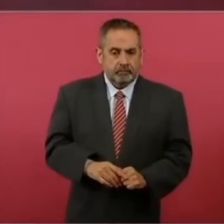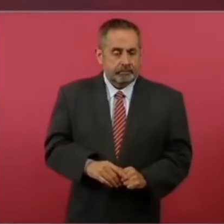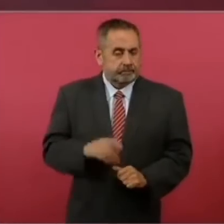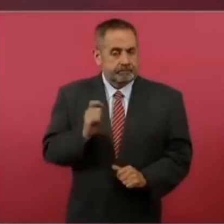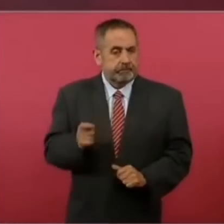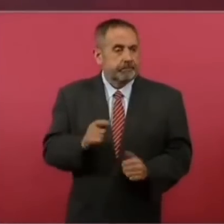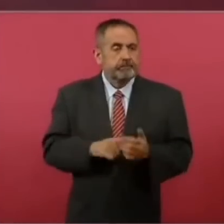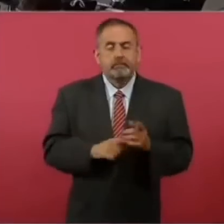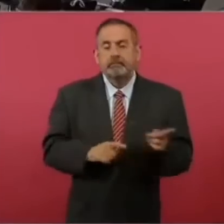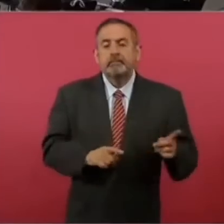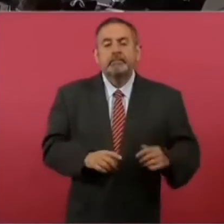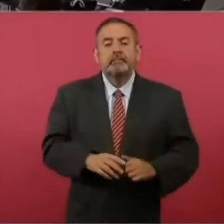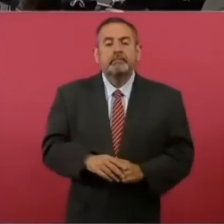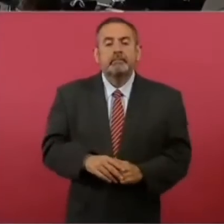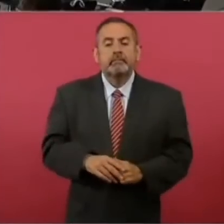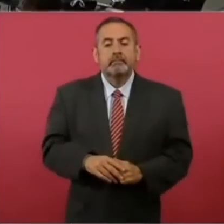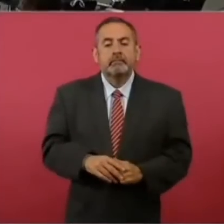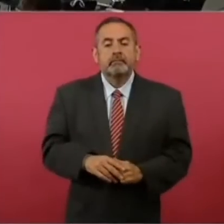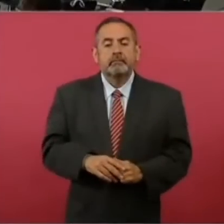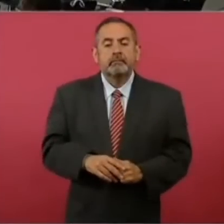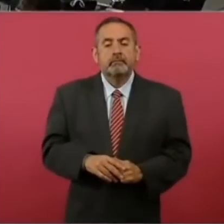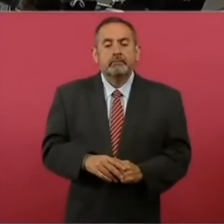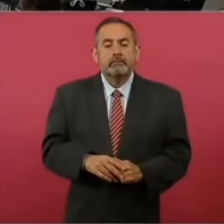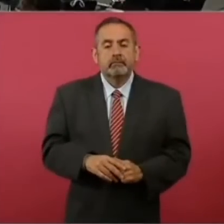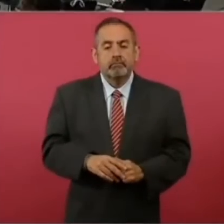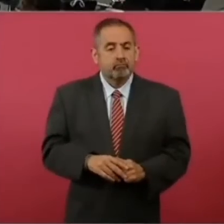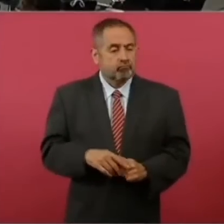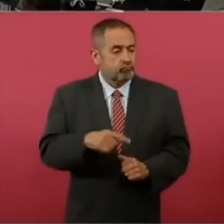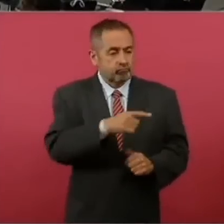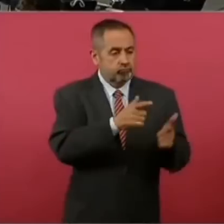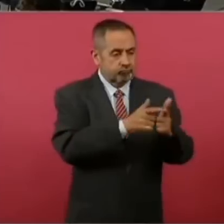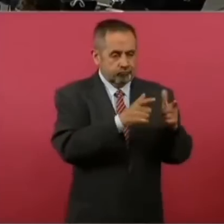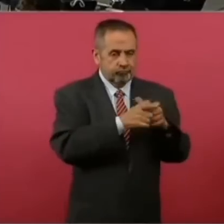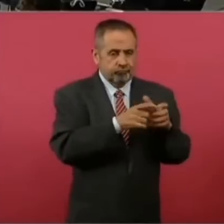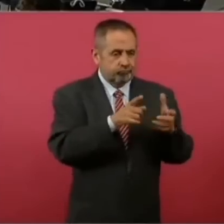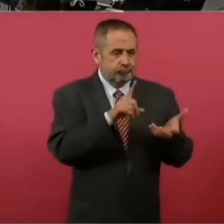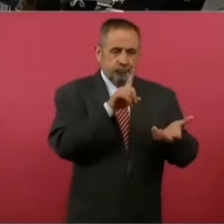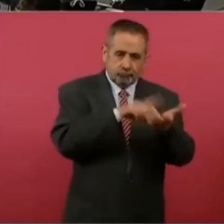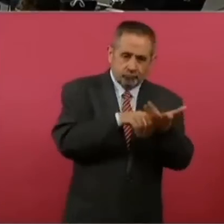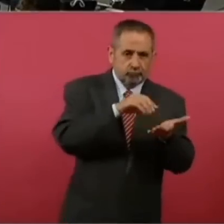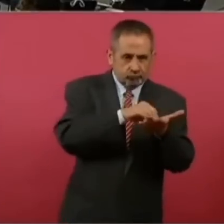Porque no está registrado ese partido.